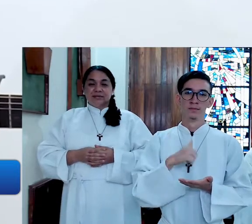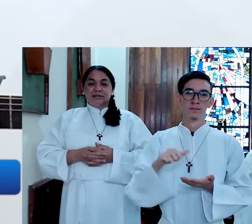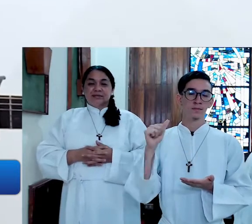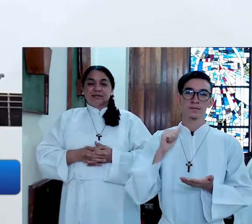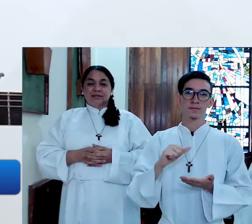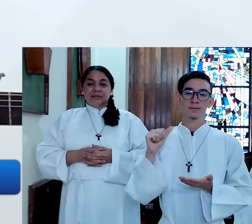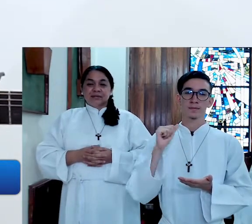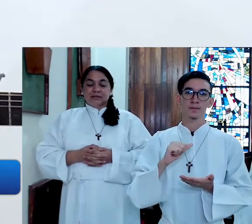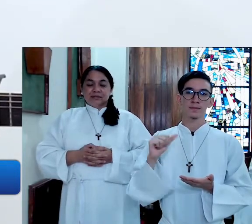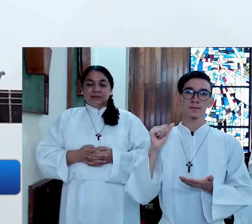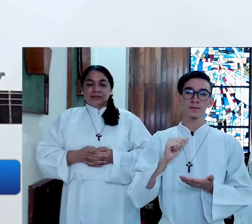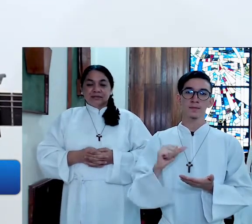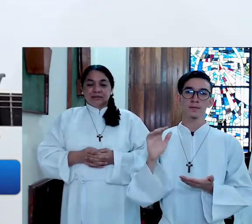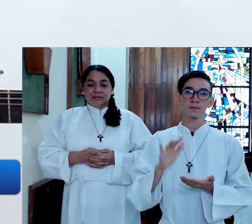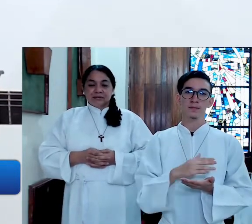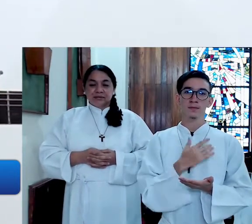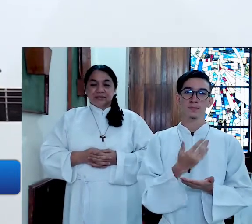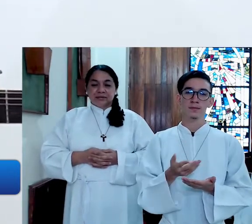aleluya.